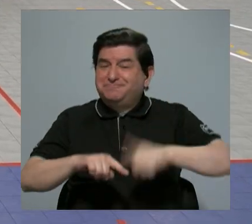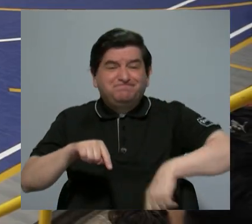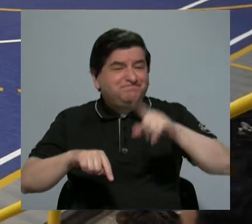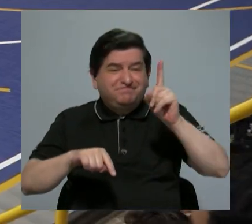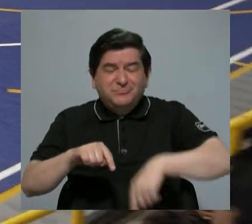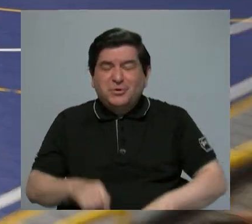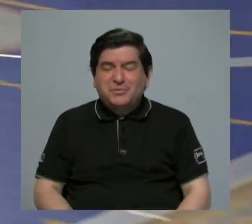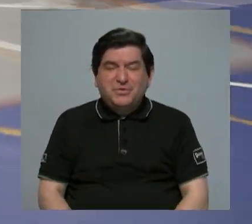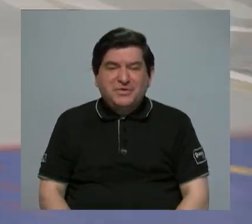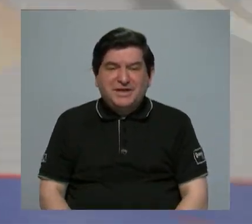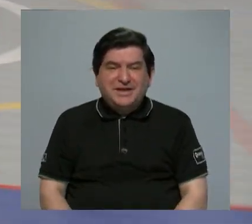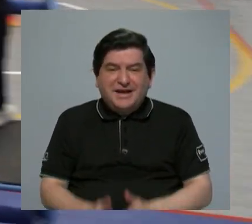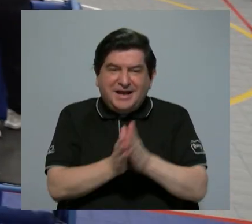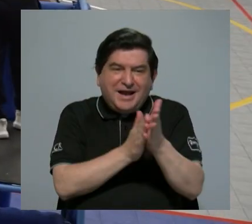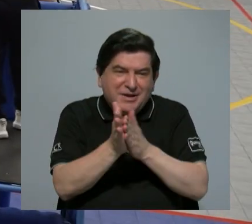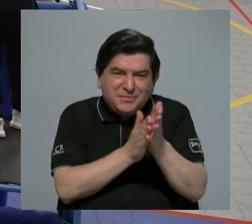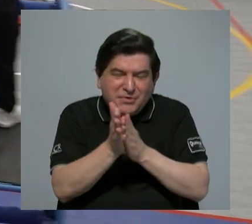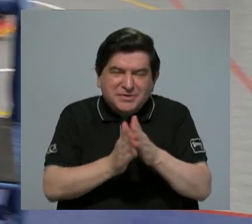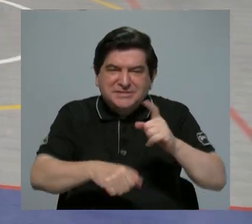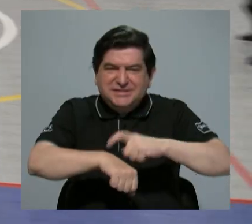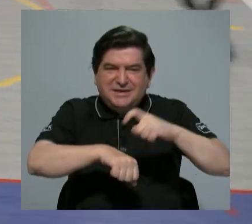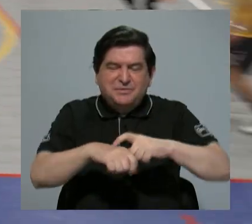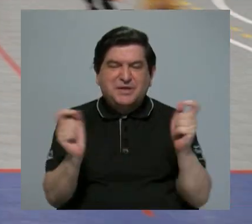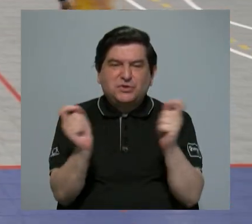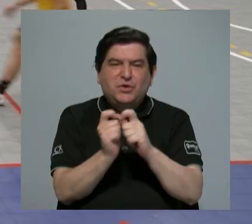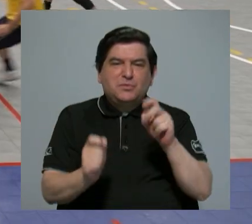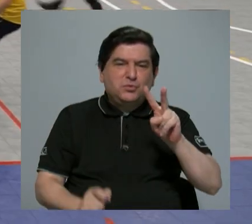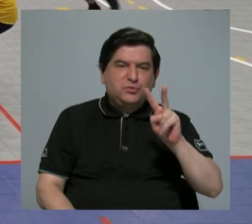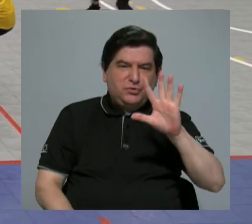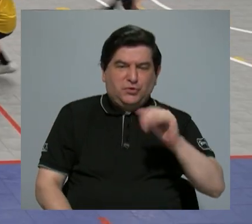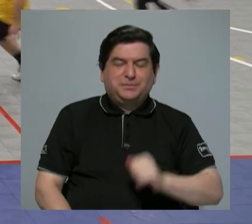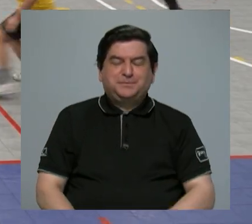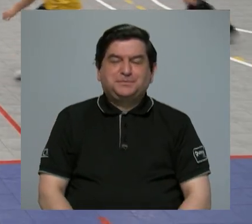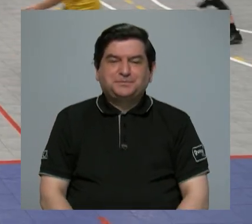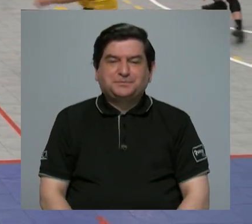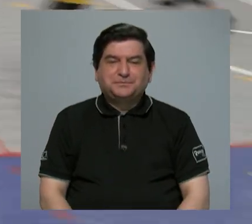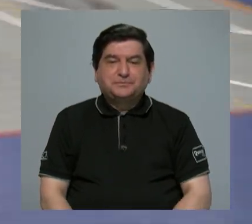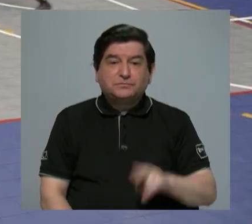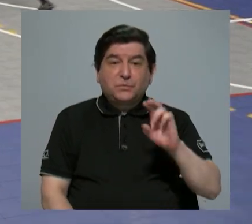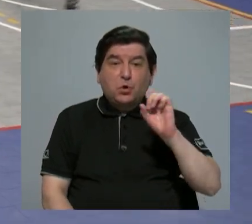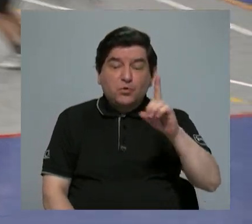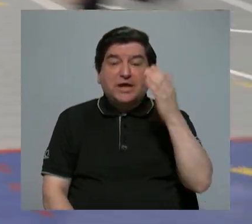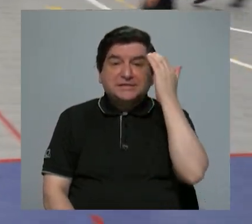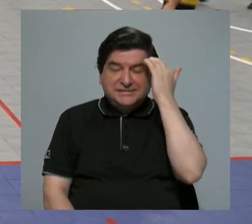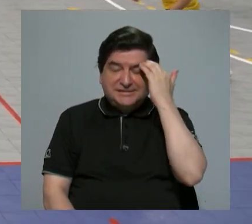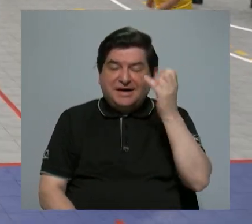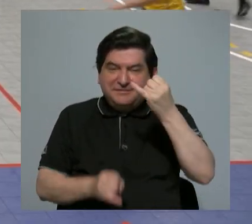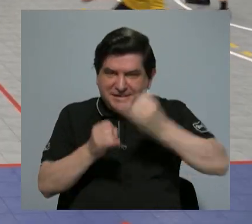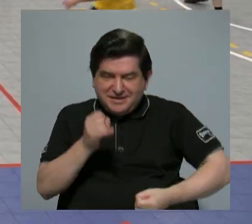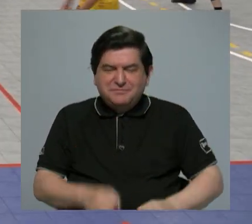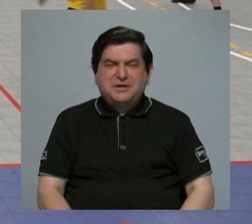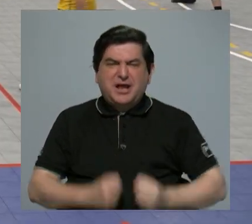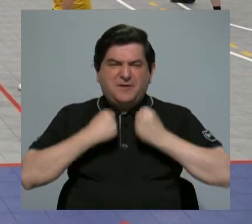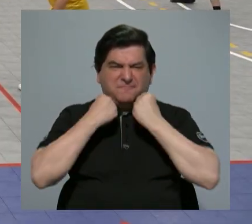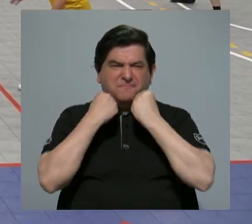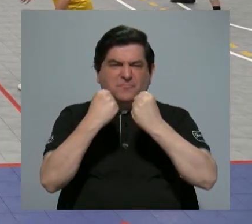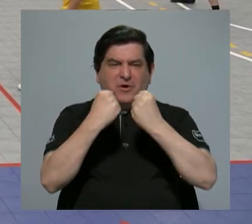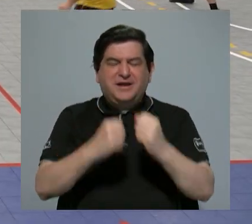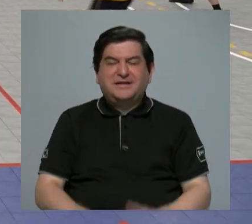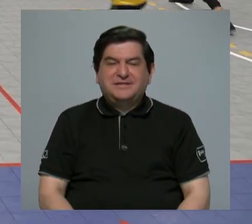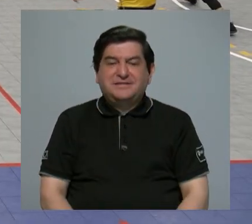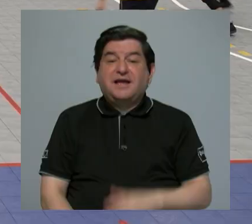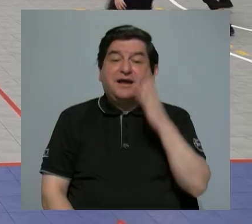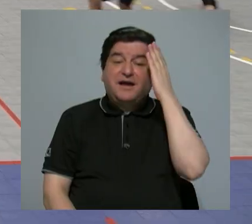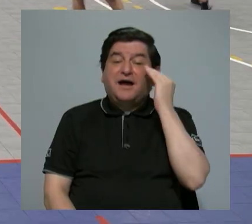supimos ver la brecha donde podríamos hacer ese punto 25, pero la UNED sí supo cerrar, supo tener ese cierre fuerte